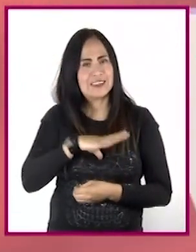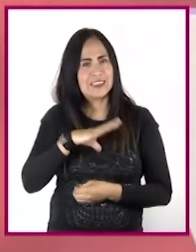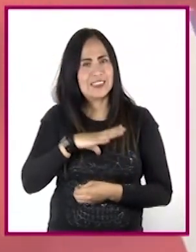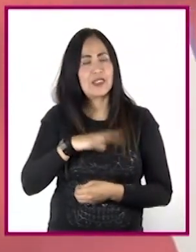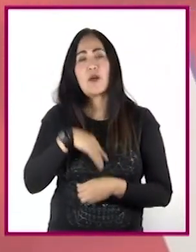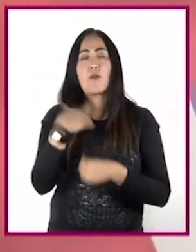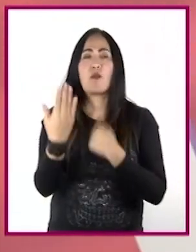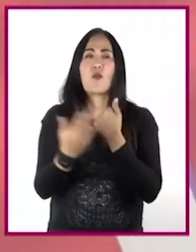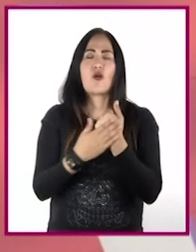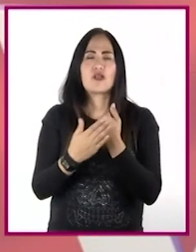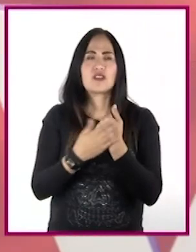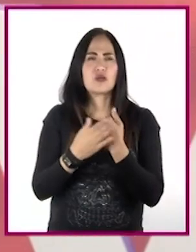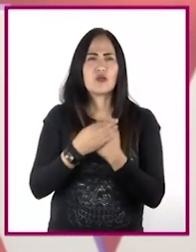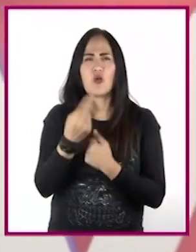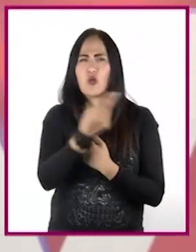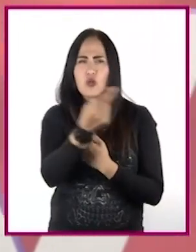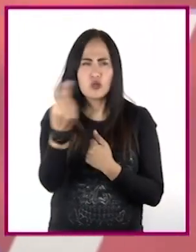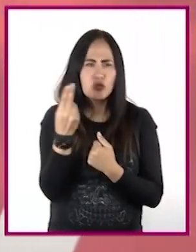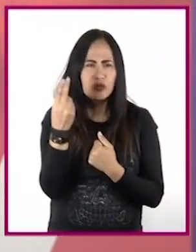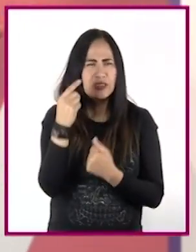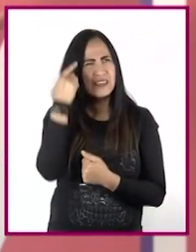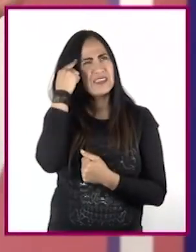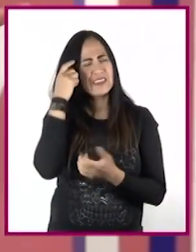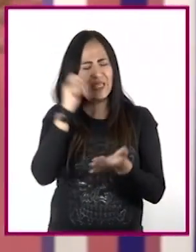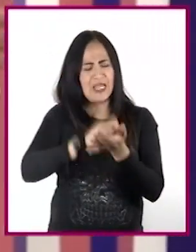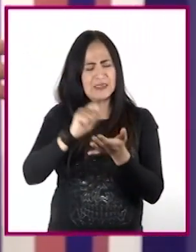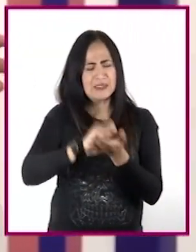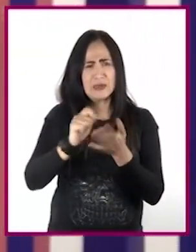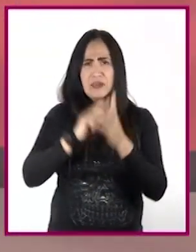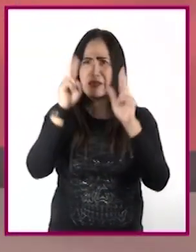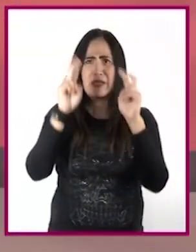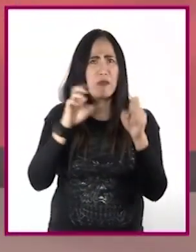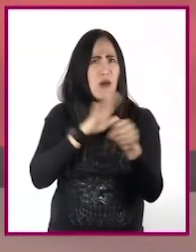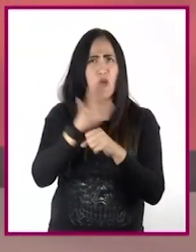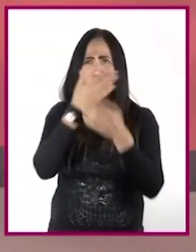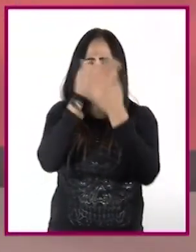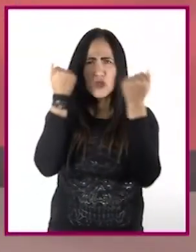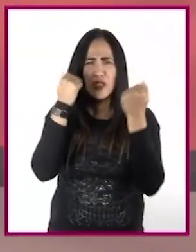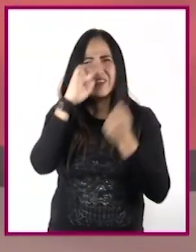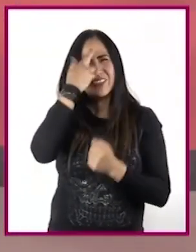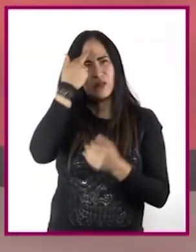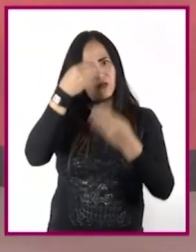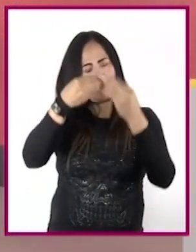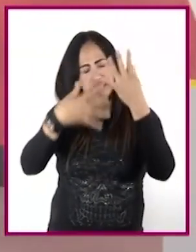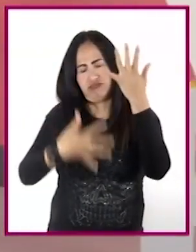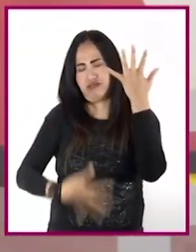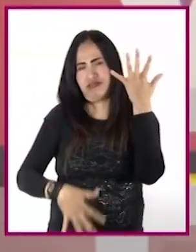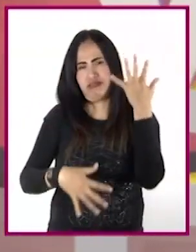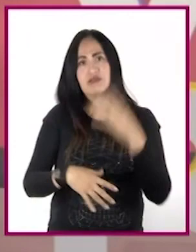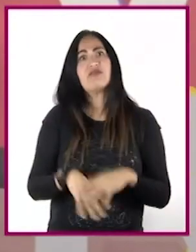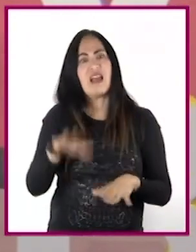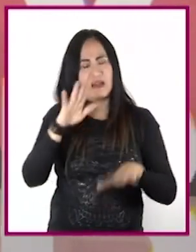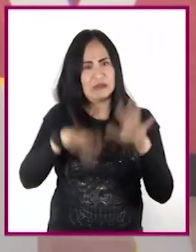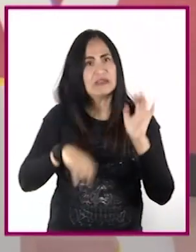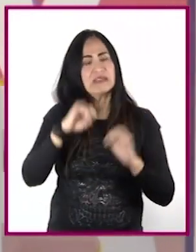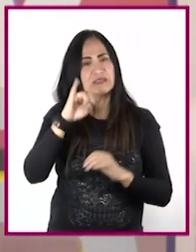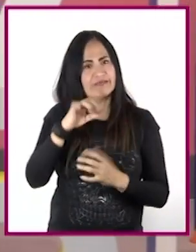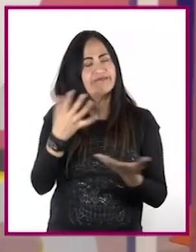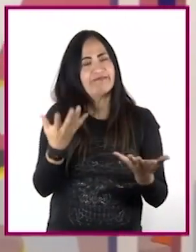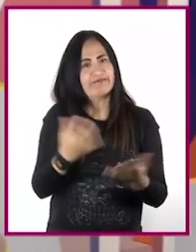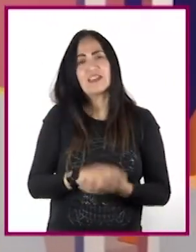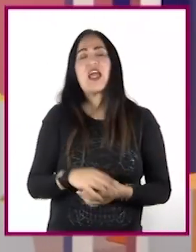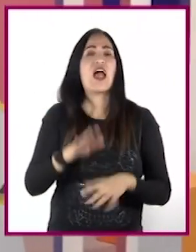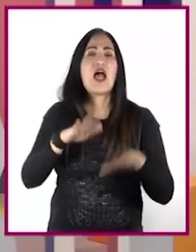próxima vez que tengan que escribir y no sepan sobre qué tema. No se crean, pasa mucho. Incluso